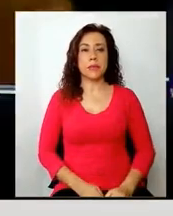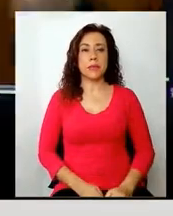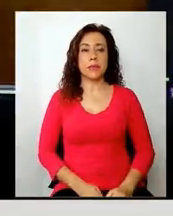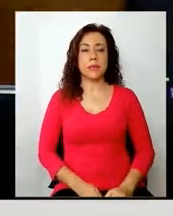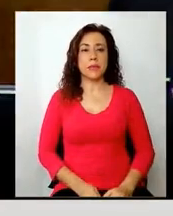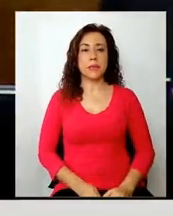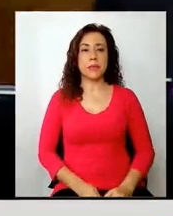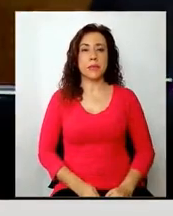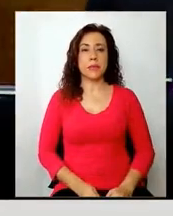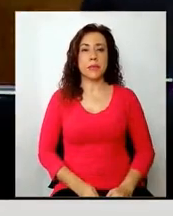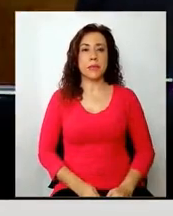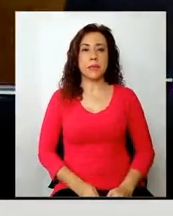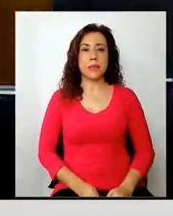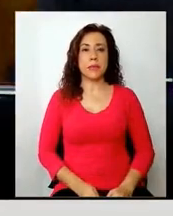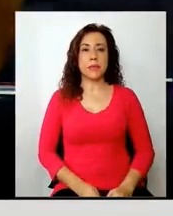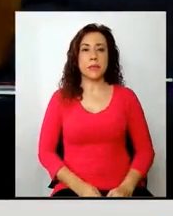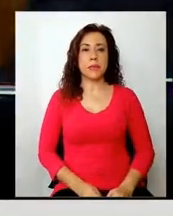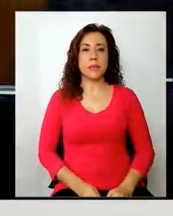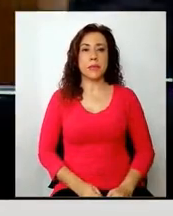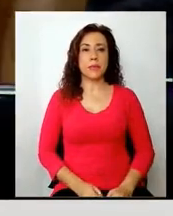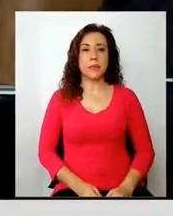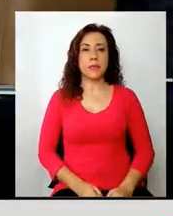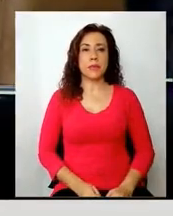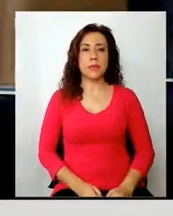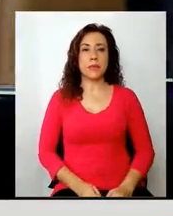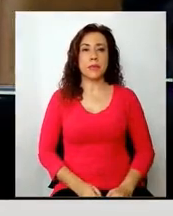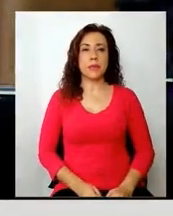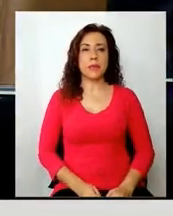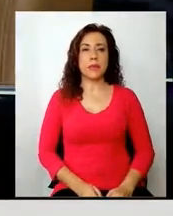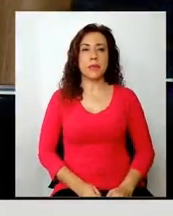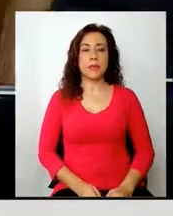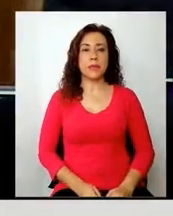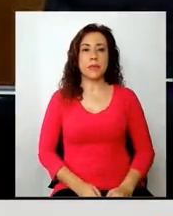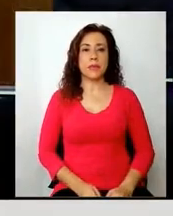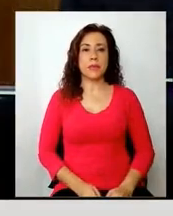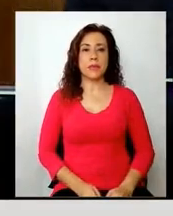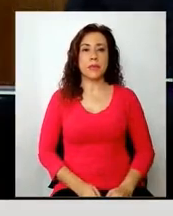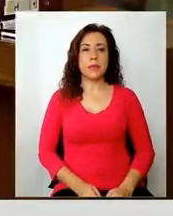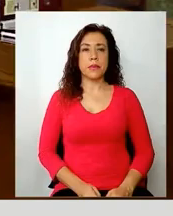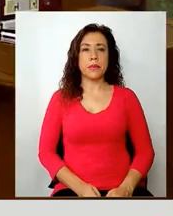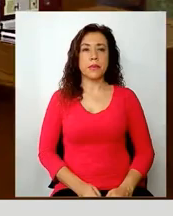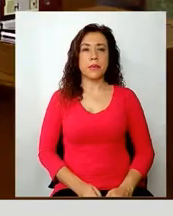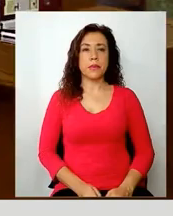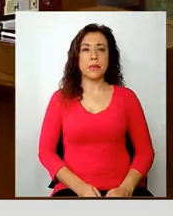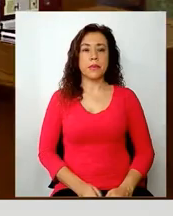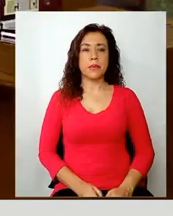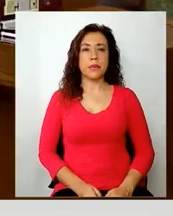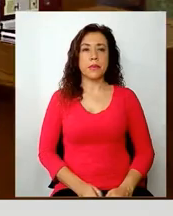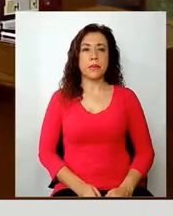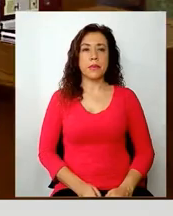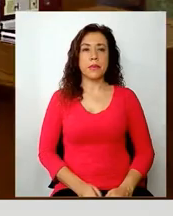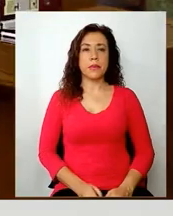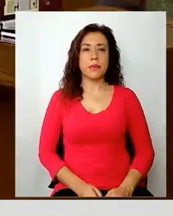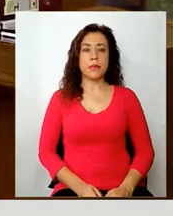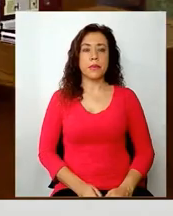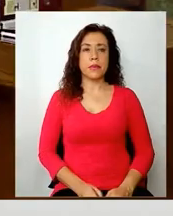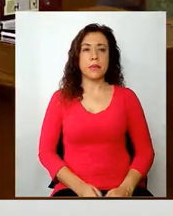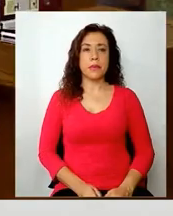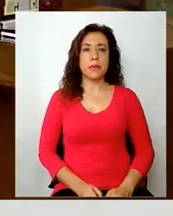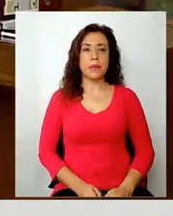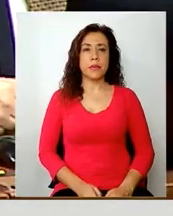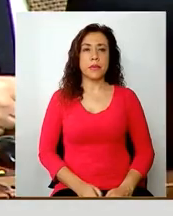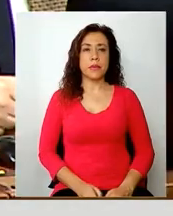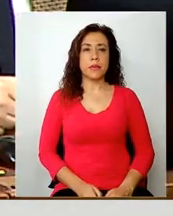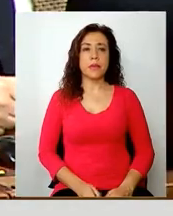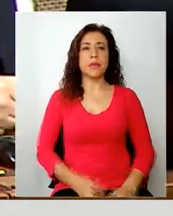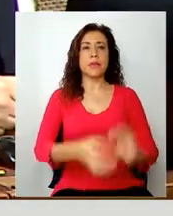es un tiempo restante cuánto queda es que mi colega José Carlos mesa me ayuda Entonces no muchas gracias señor